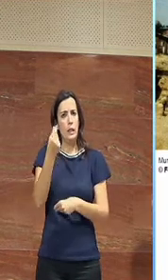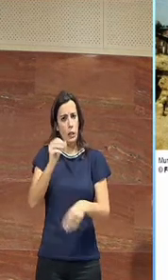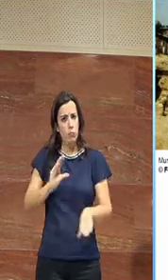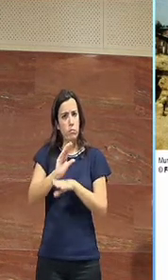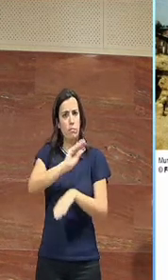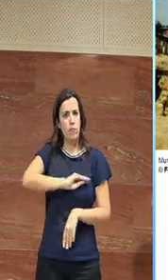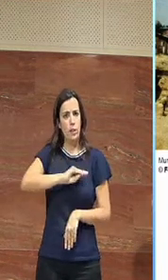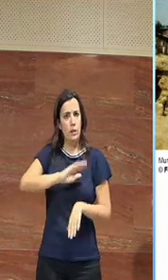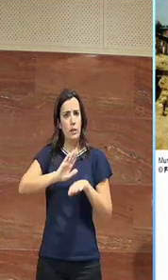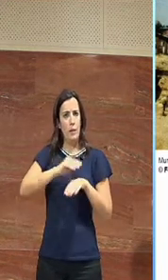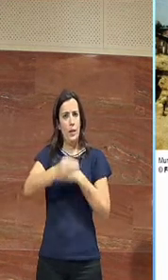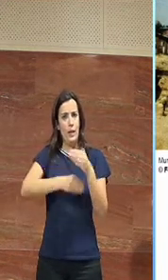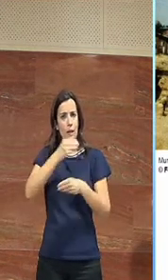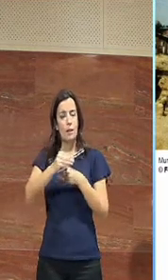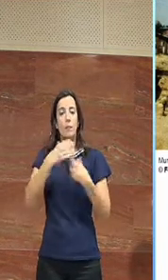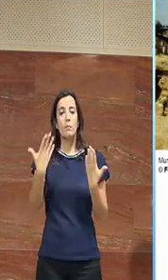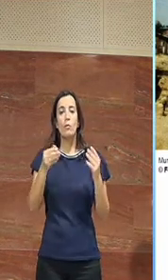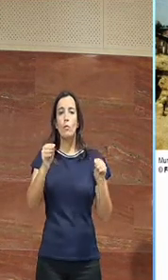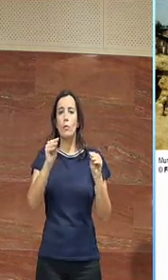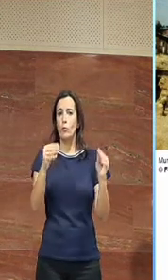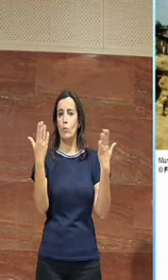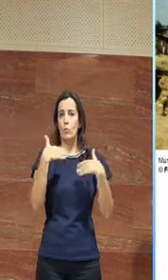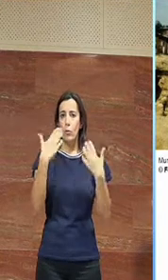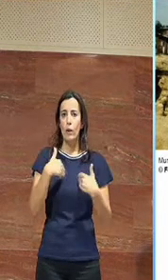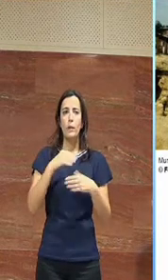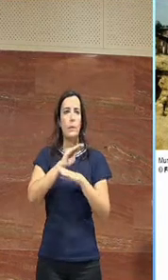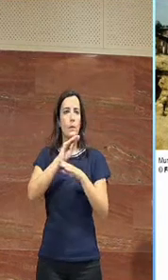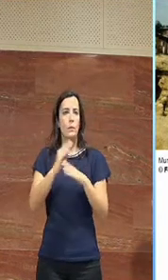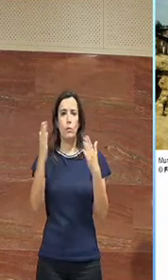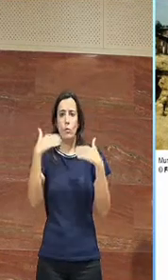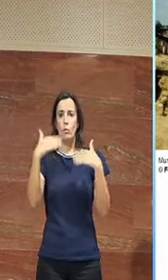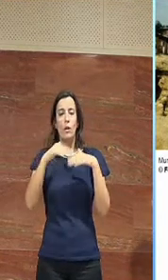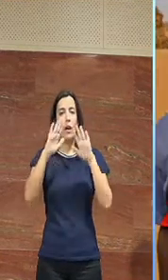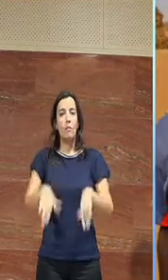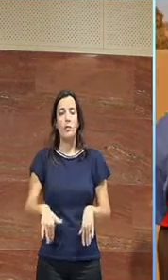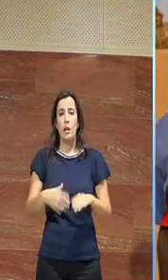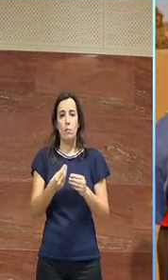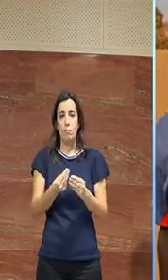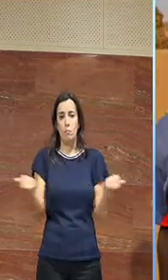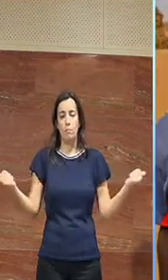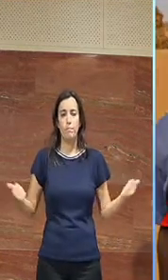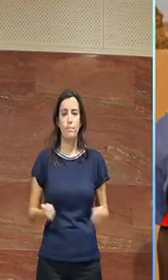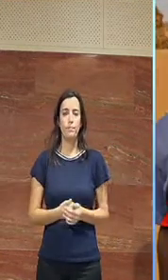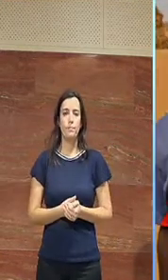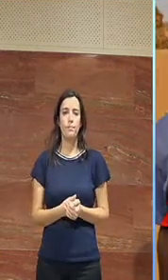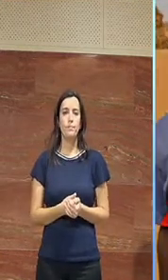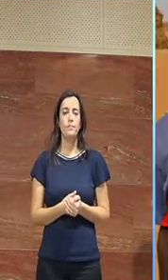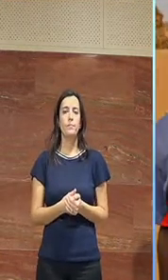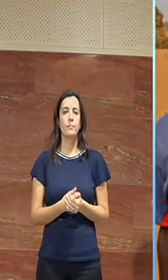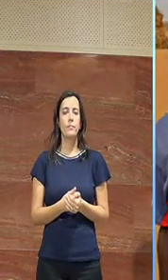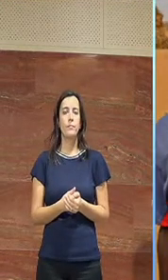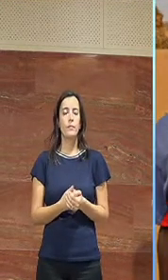hacerlas, pero como no existe formación, como no existe mantenimiento, acaban también por desaparecer. El problema del